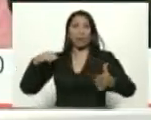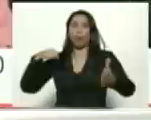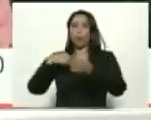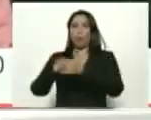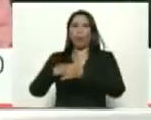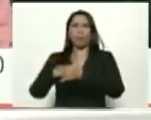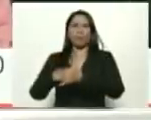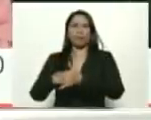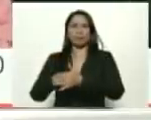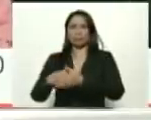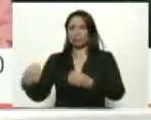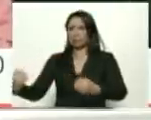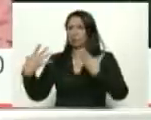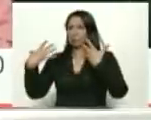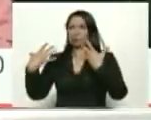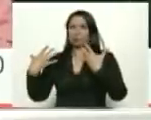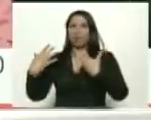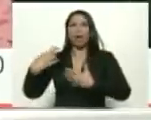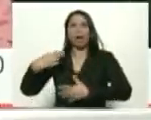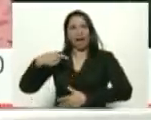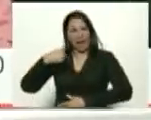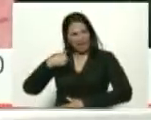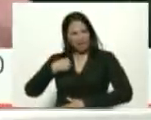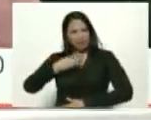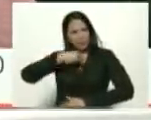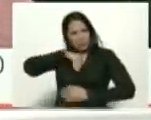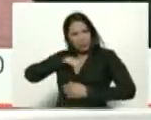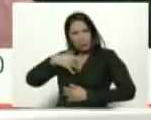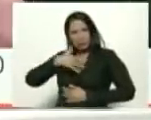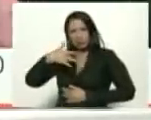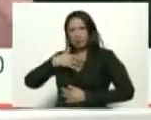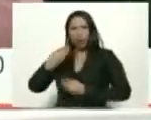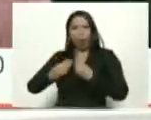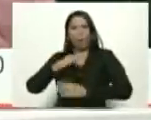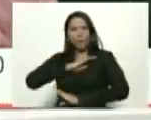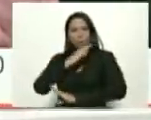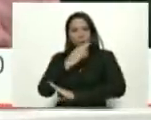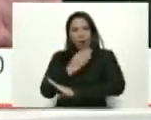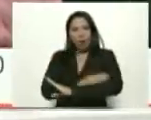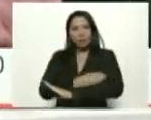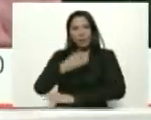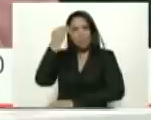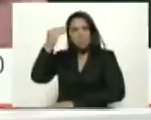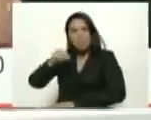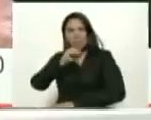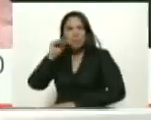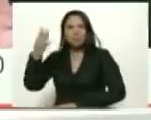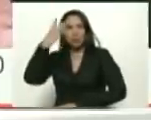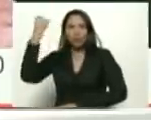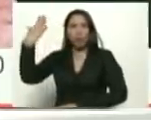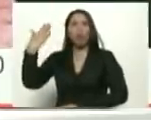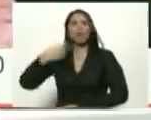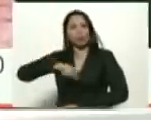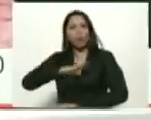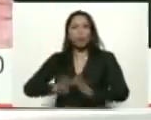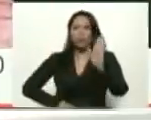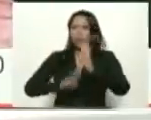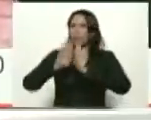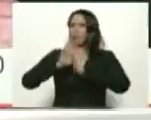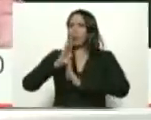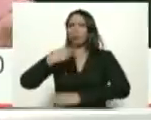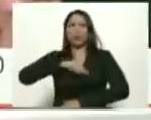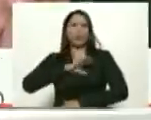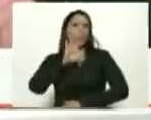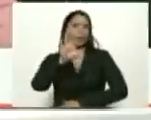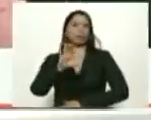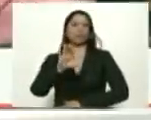pandemia, de adentro le sale la fuerza a uno, con las bendiciones de Dios, para echar adelante a nuestro país. Nuestro país va a echar para adelante,